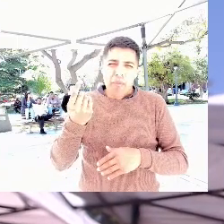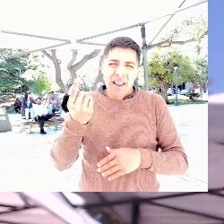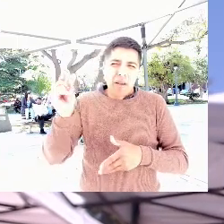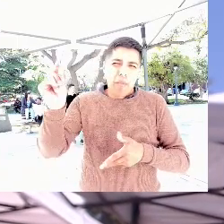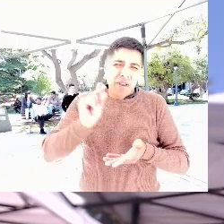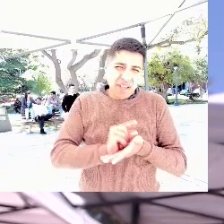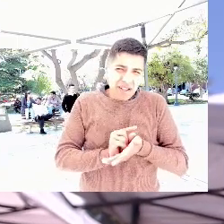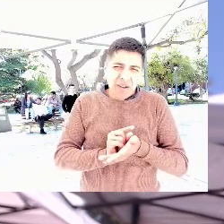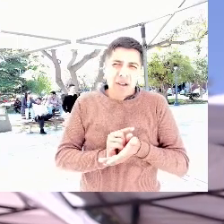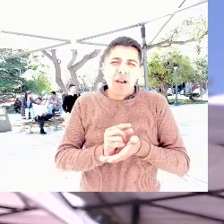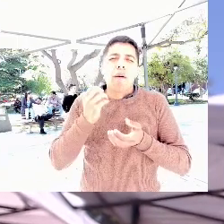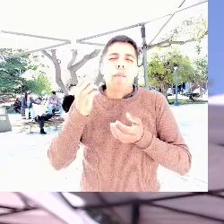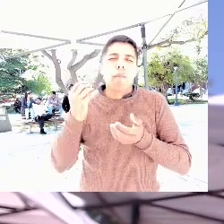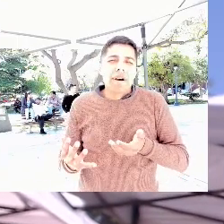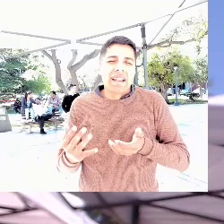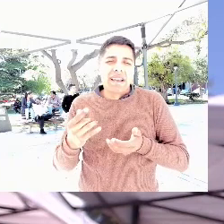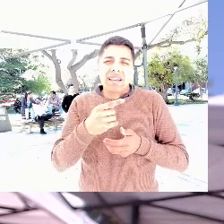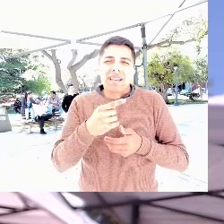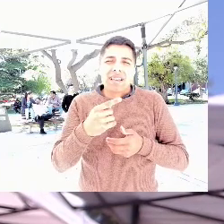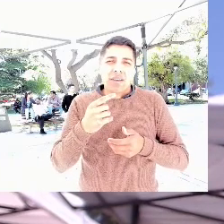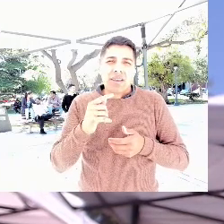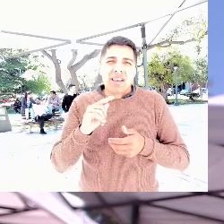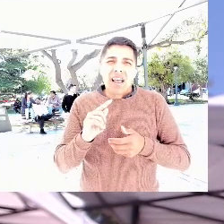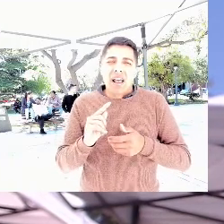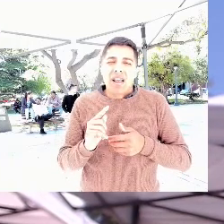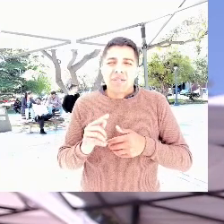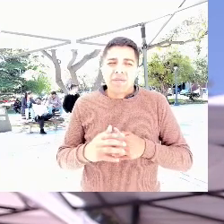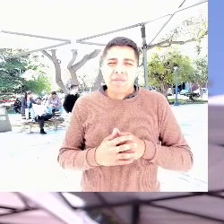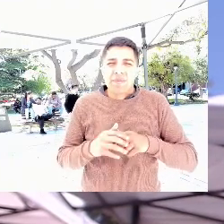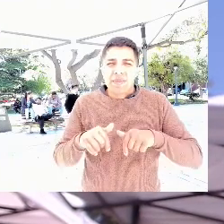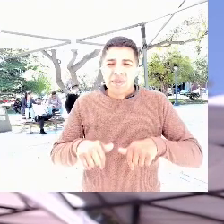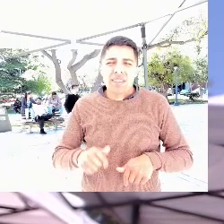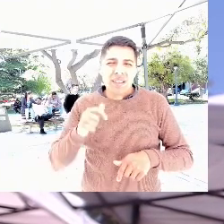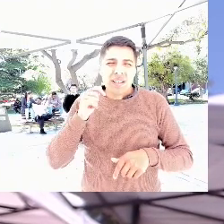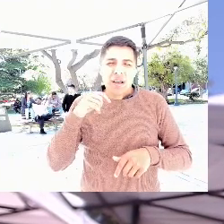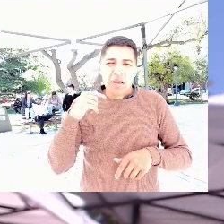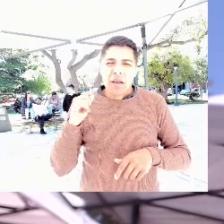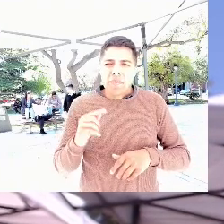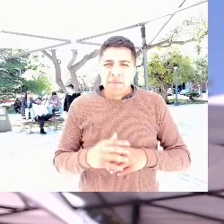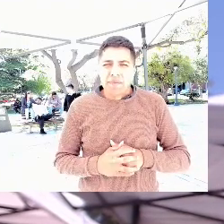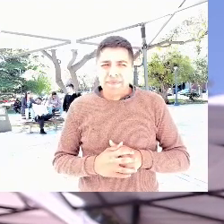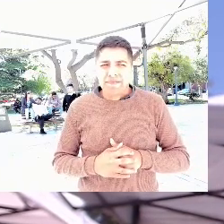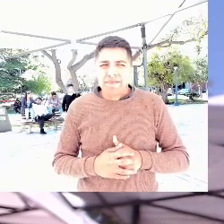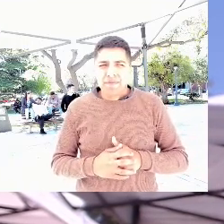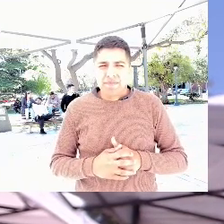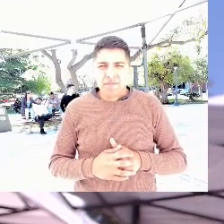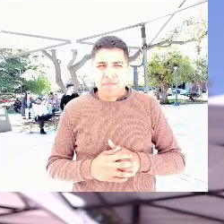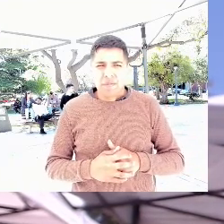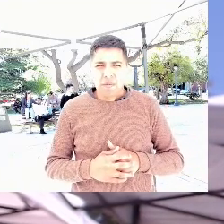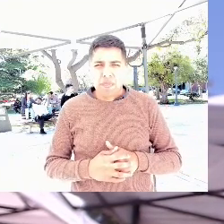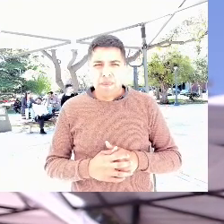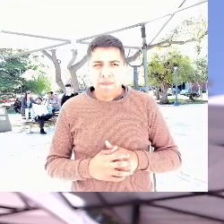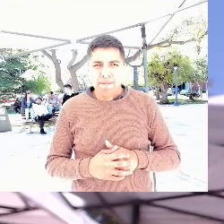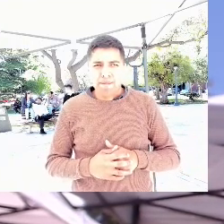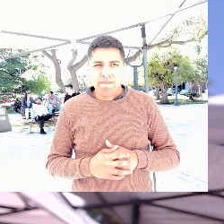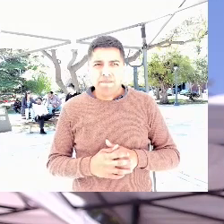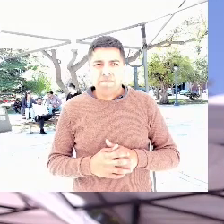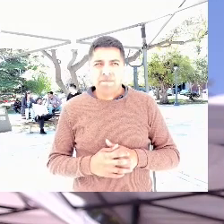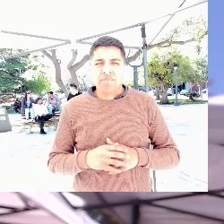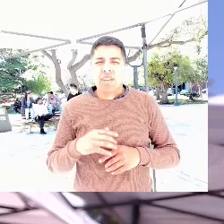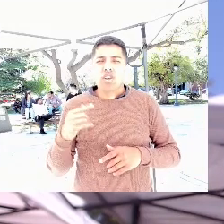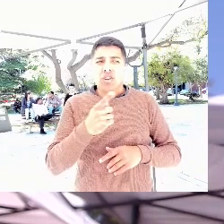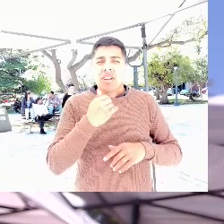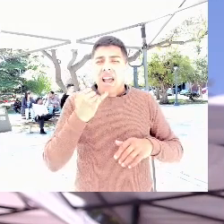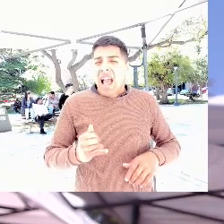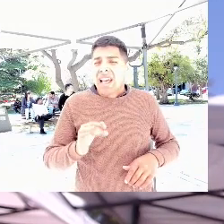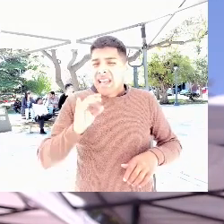va a acompañar a la historia de nuestro departamento, a la historia de Godecruz. Nosotros hoy tenemos una